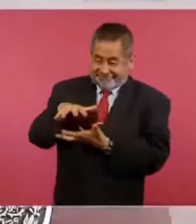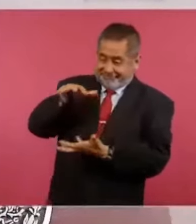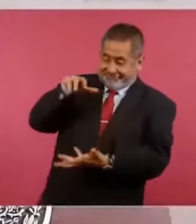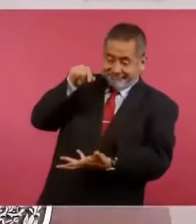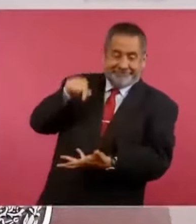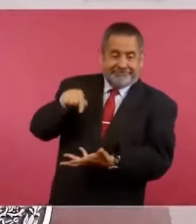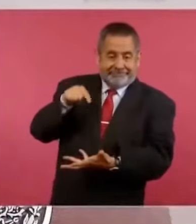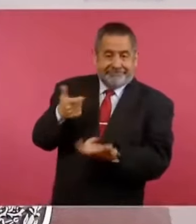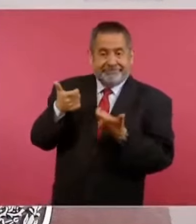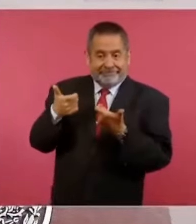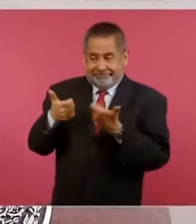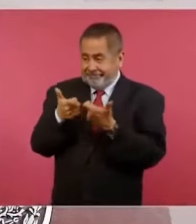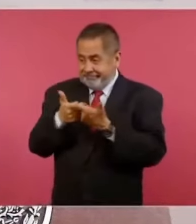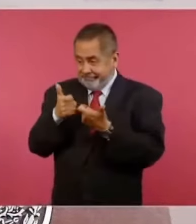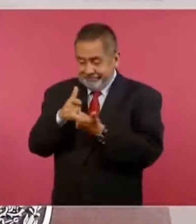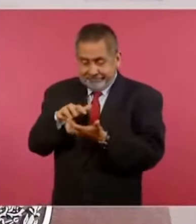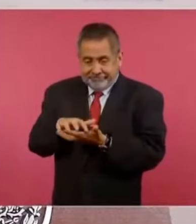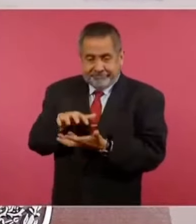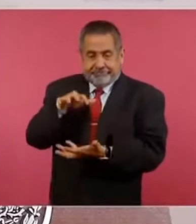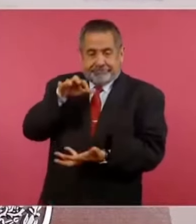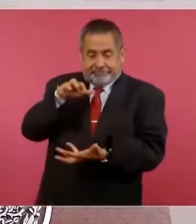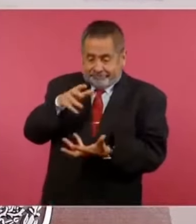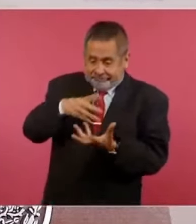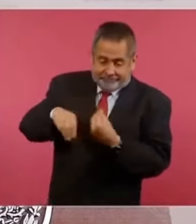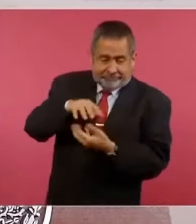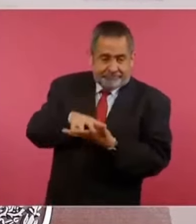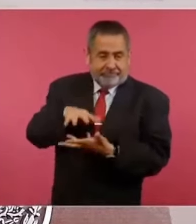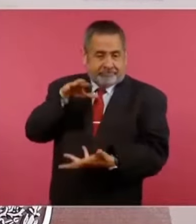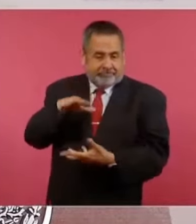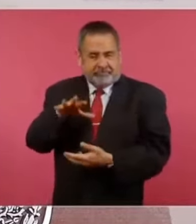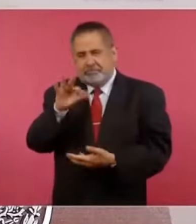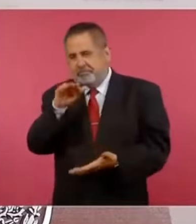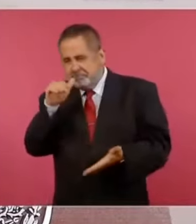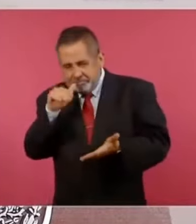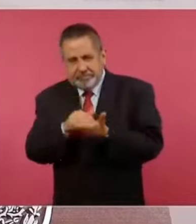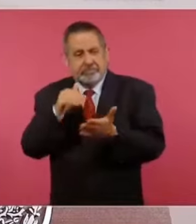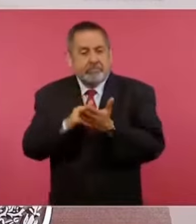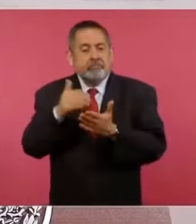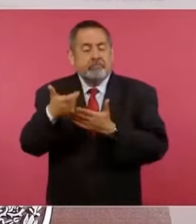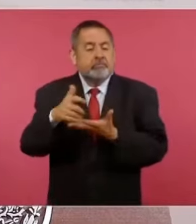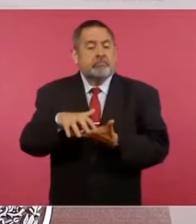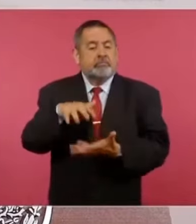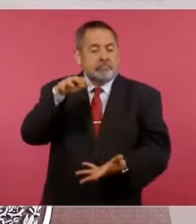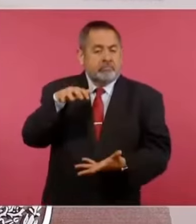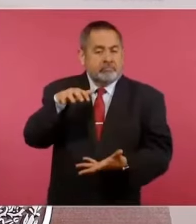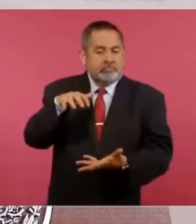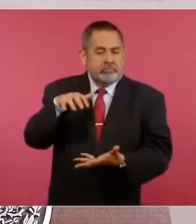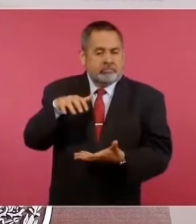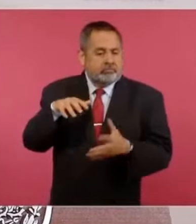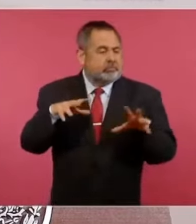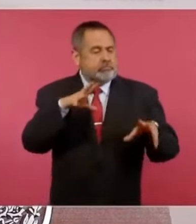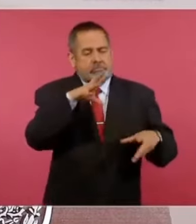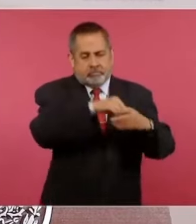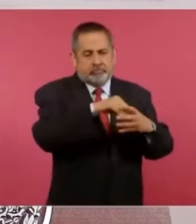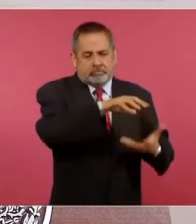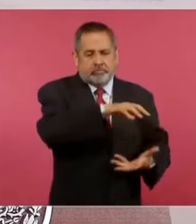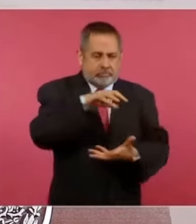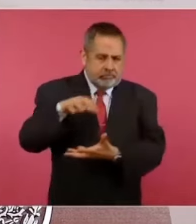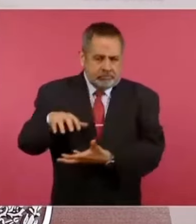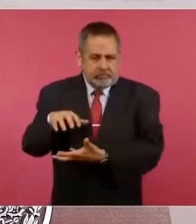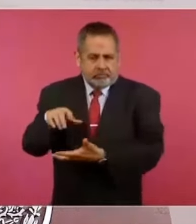los recursos que se retornen, estos 40 mil millones de pesos, aunque ahí están incluidas la subcuenta de